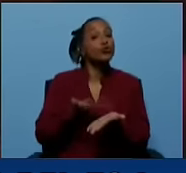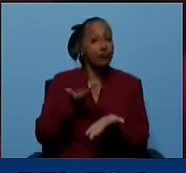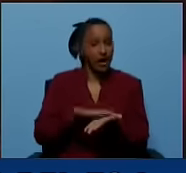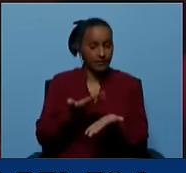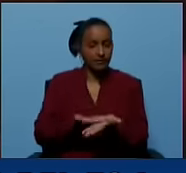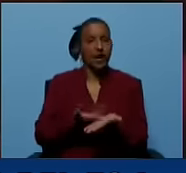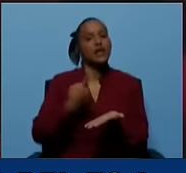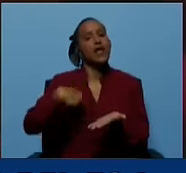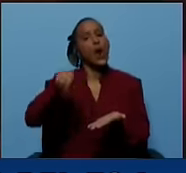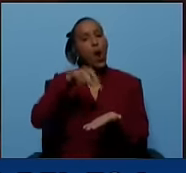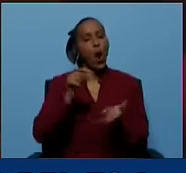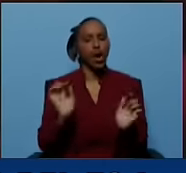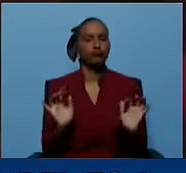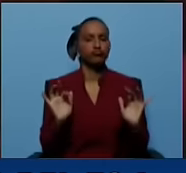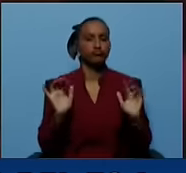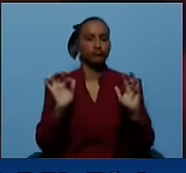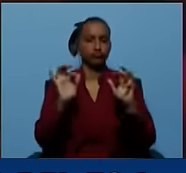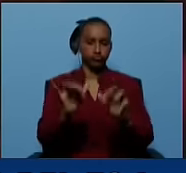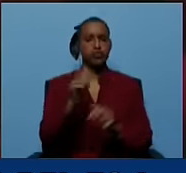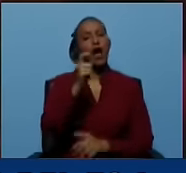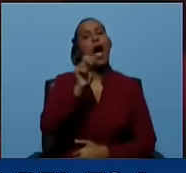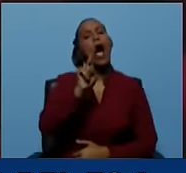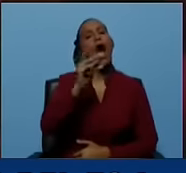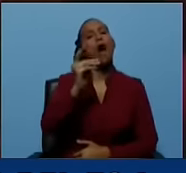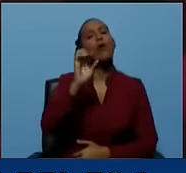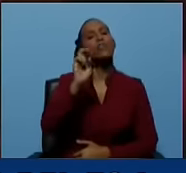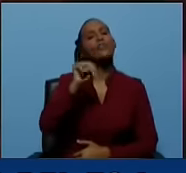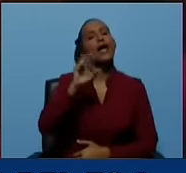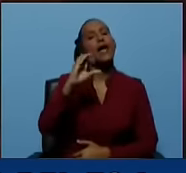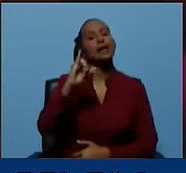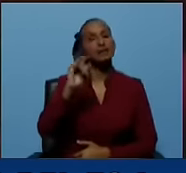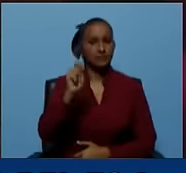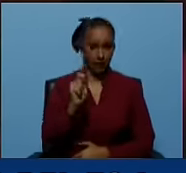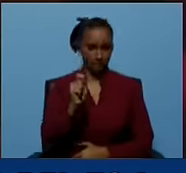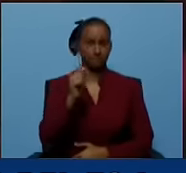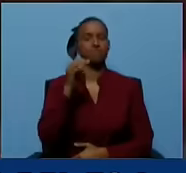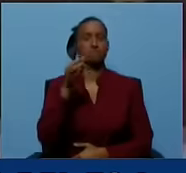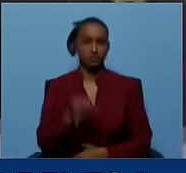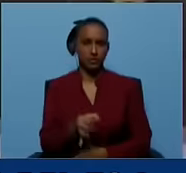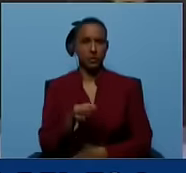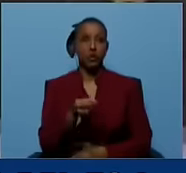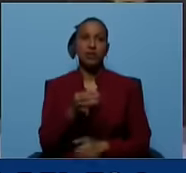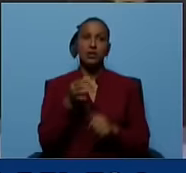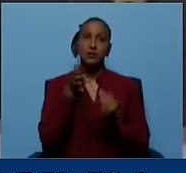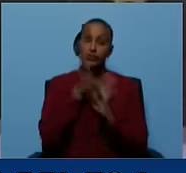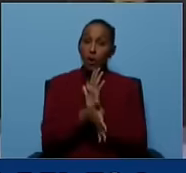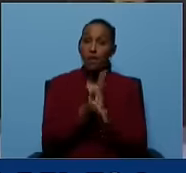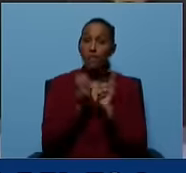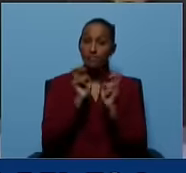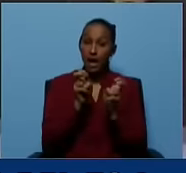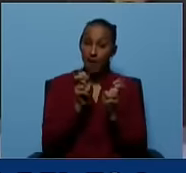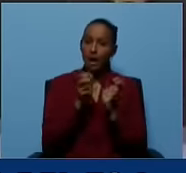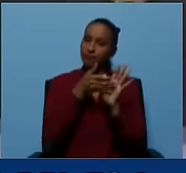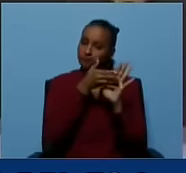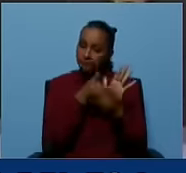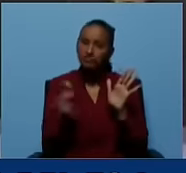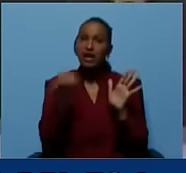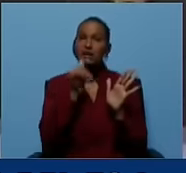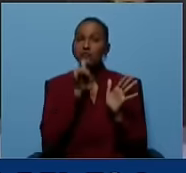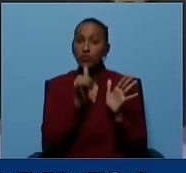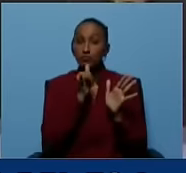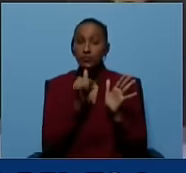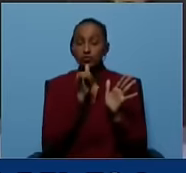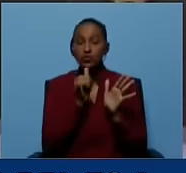celebración de esta audiencia. Ya un poco para contextualizar lo que ha sido el avance de este